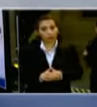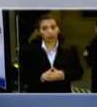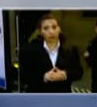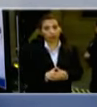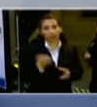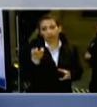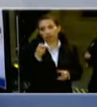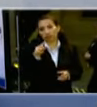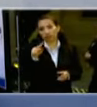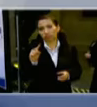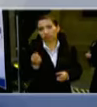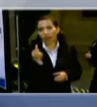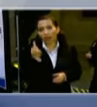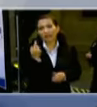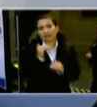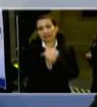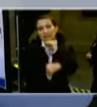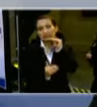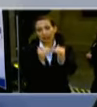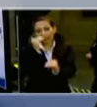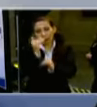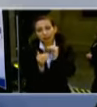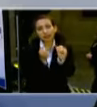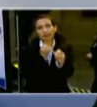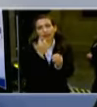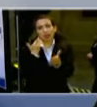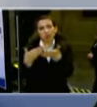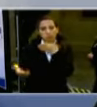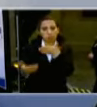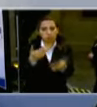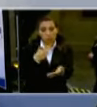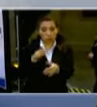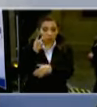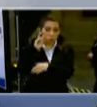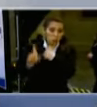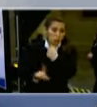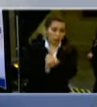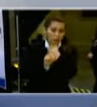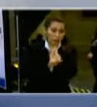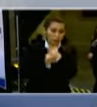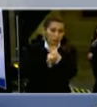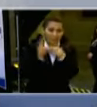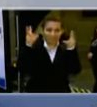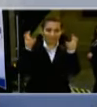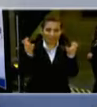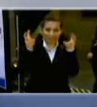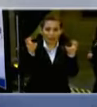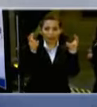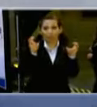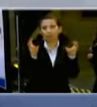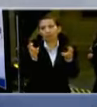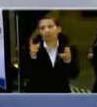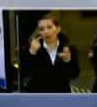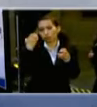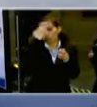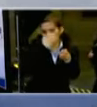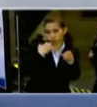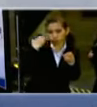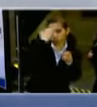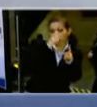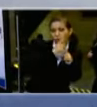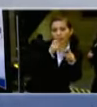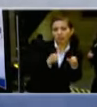eso es, me parece, el avance, la innovación. Veo problemas sobre todo en el tema, digamos, si hacemos una evaluación de